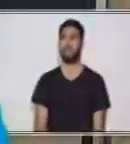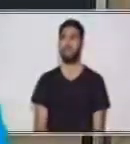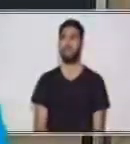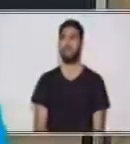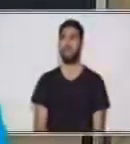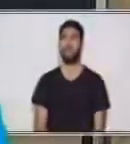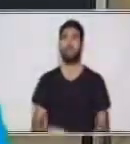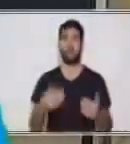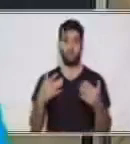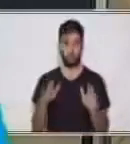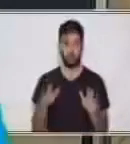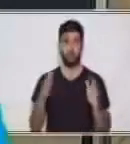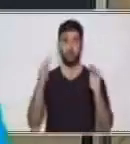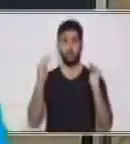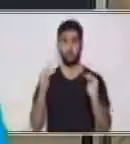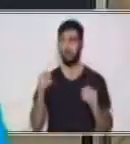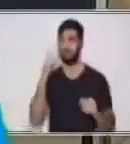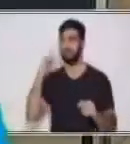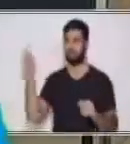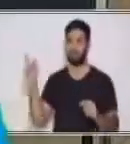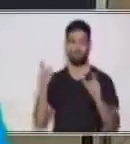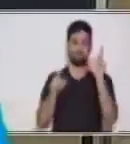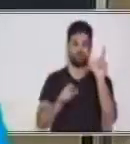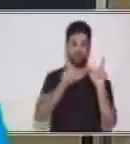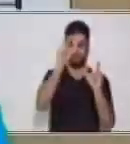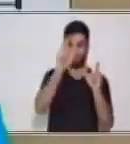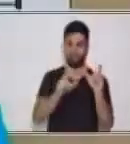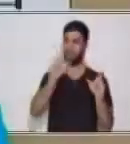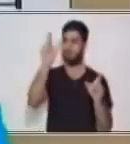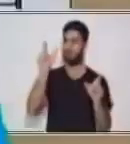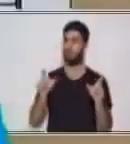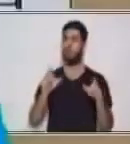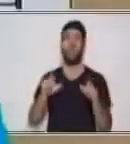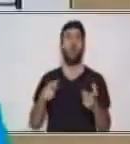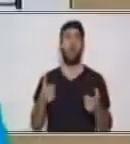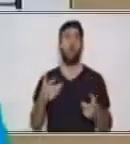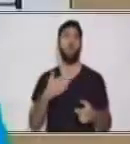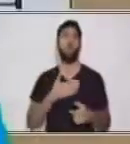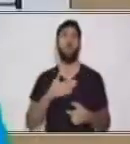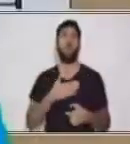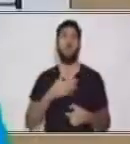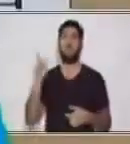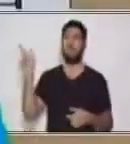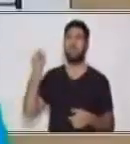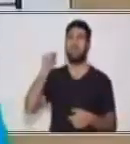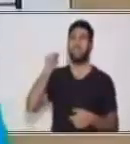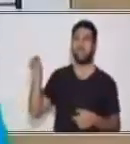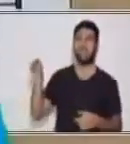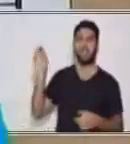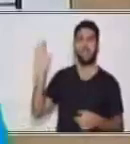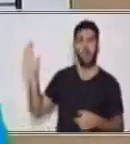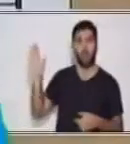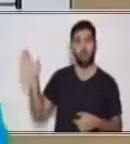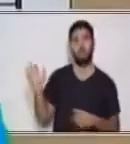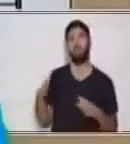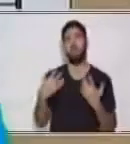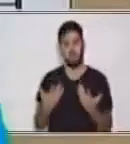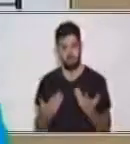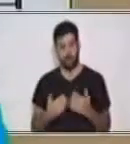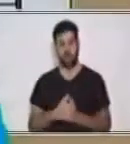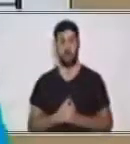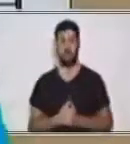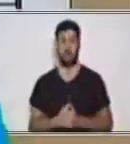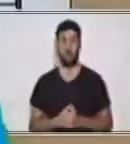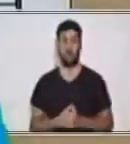¿Cómo se llama este tipo de gráfica? Según lo que he estado describiendo, ¿qué nombre le damos a este tipo de